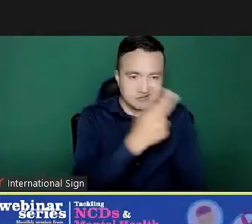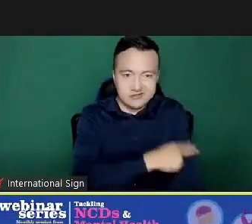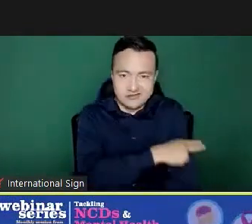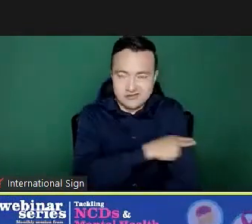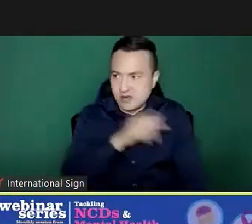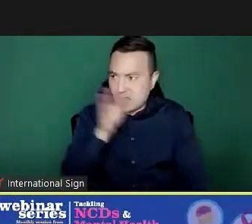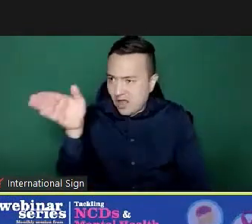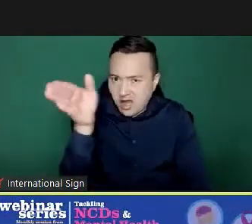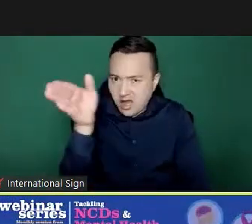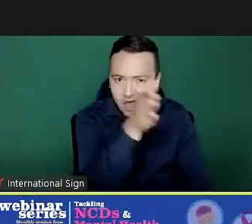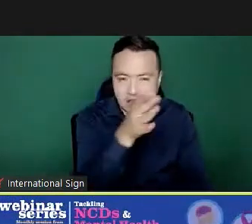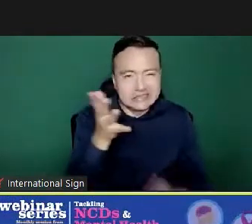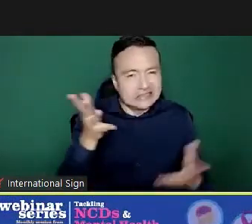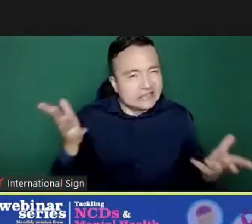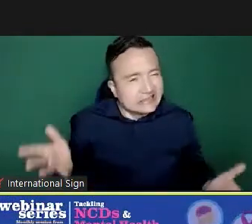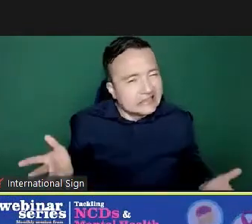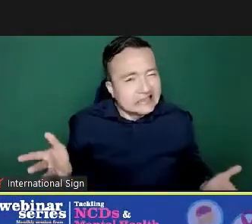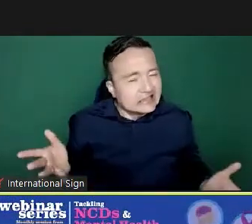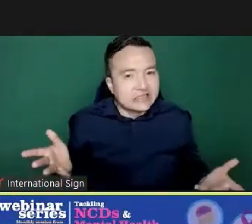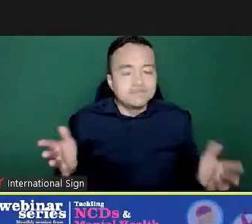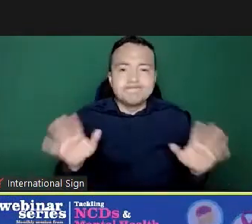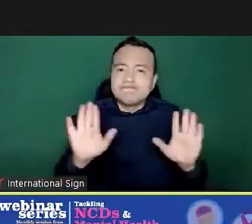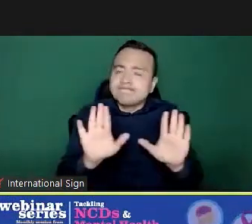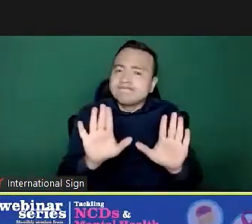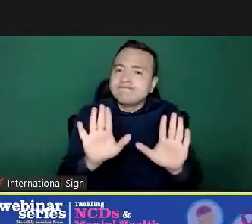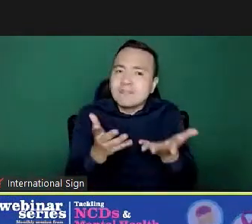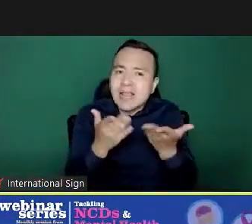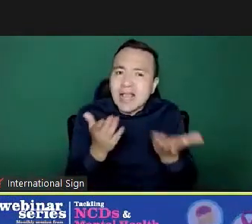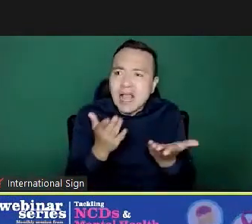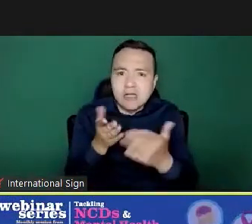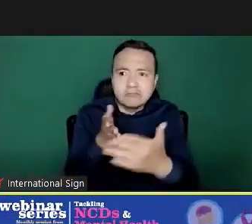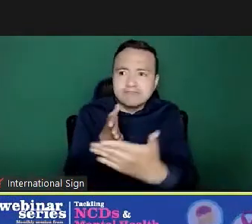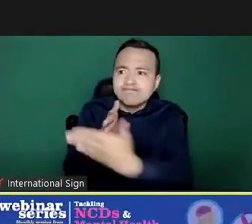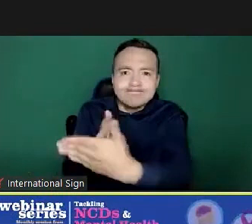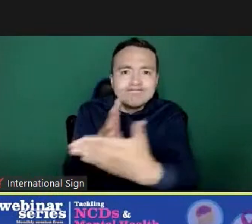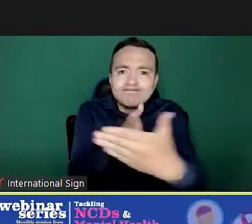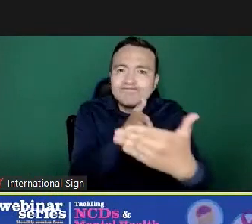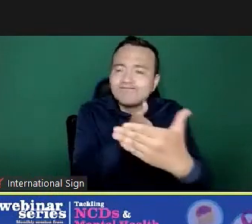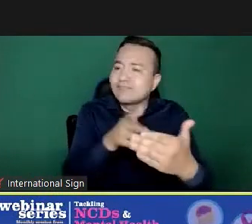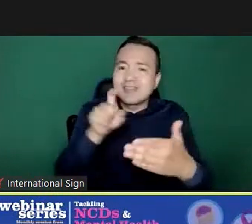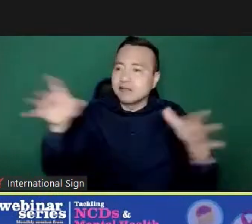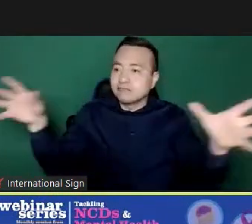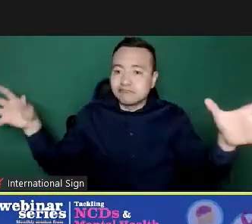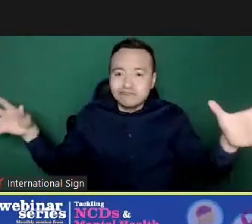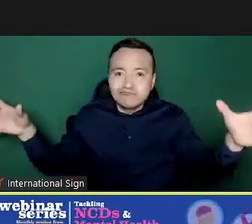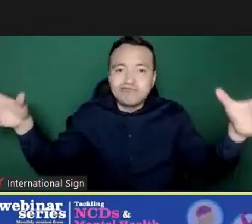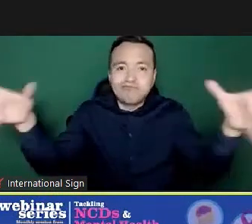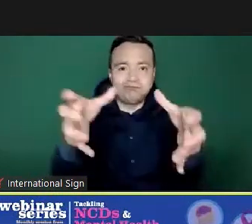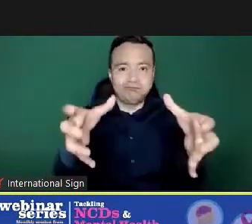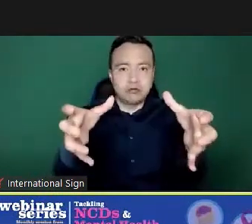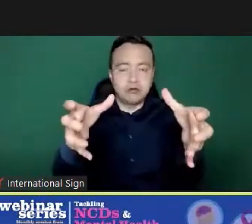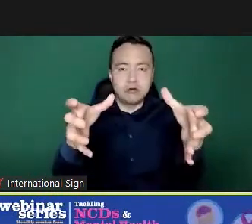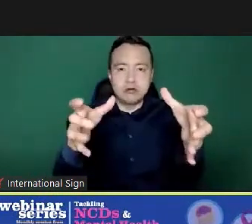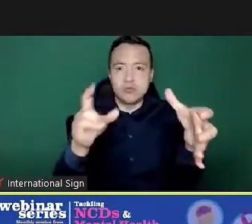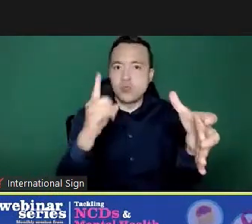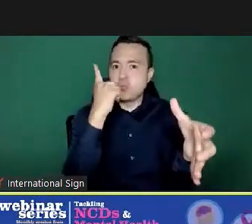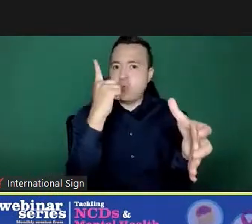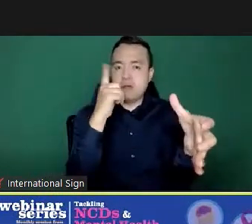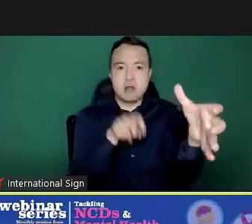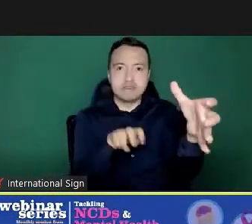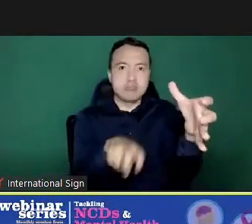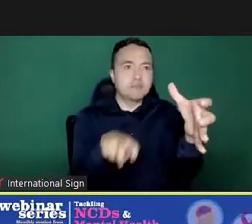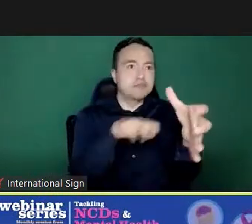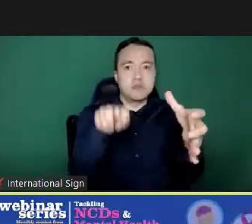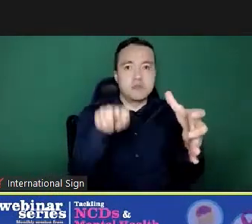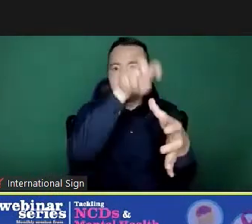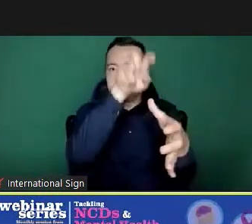barrera crónica para el acceso a servicios sanitarios integrales de calidad. Tenemos que cambiar a un modelo de